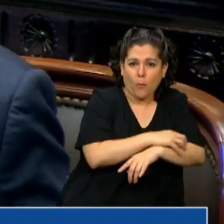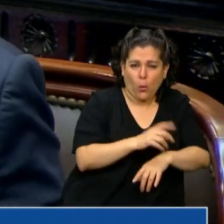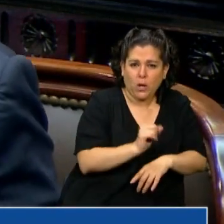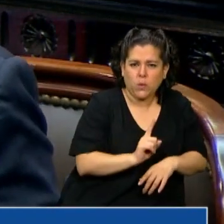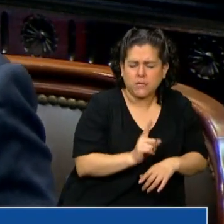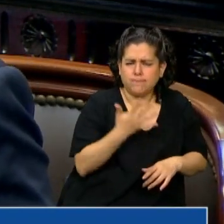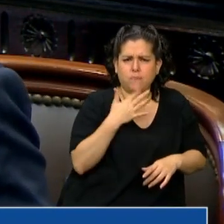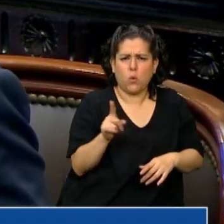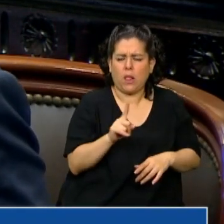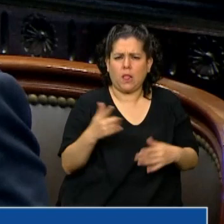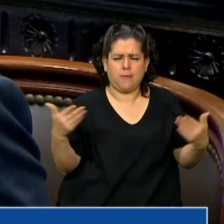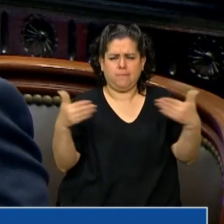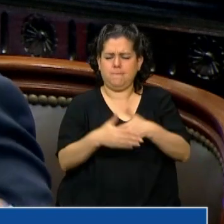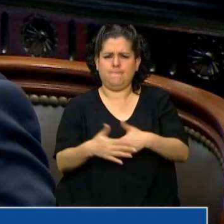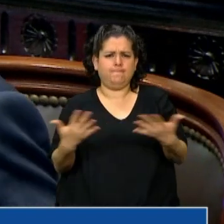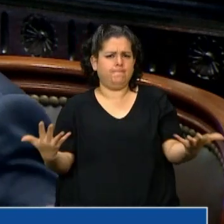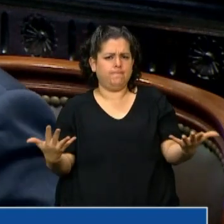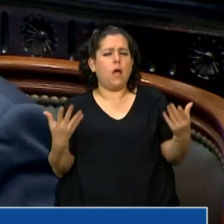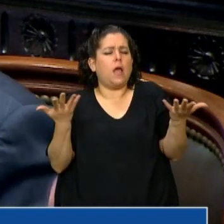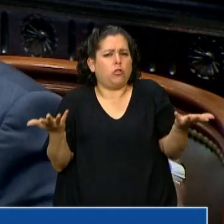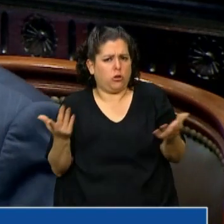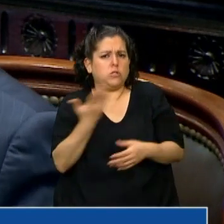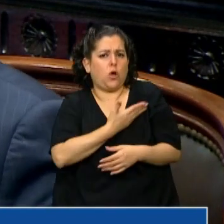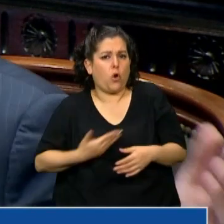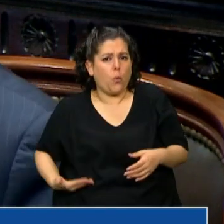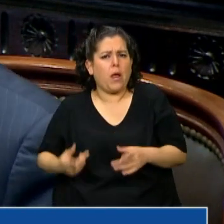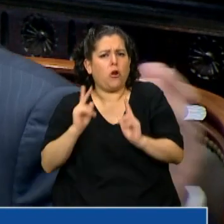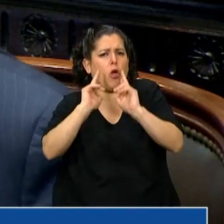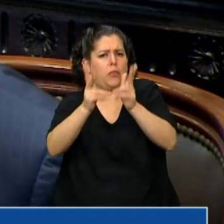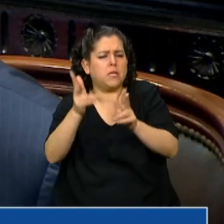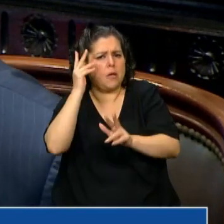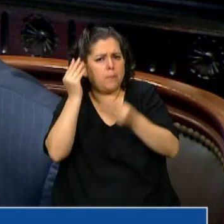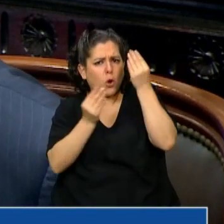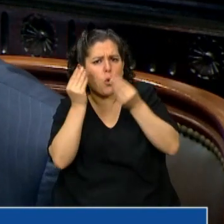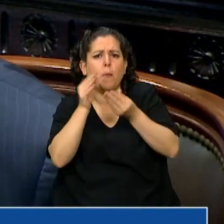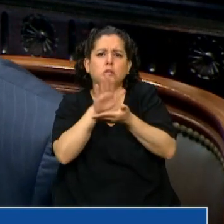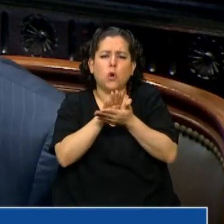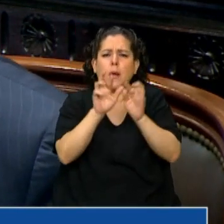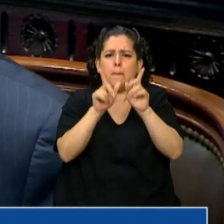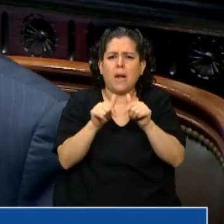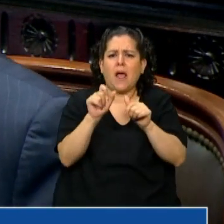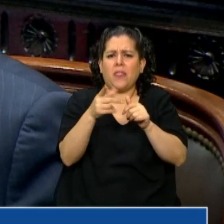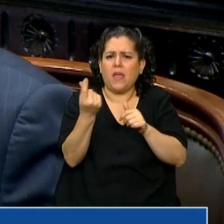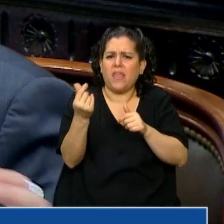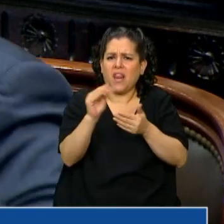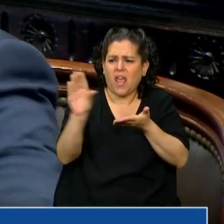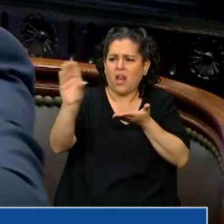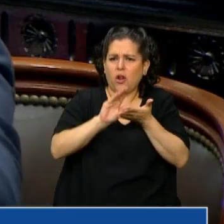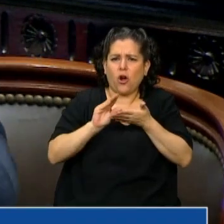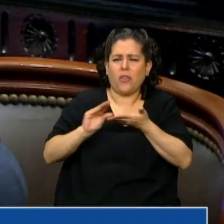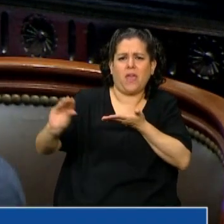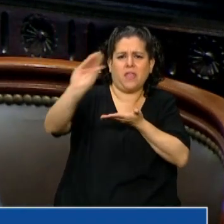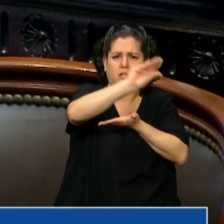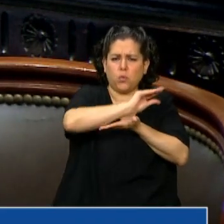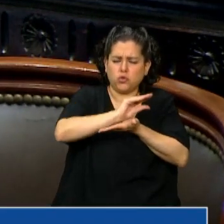Entonces, ¿en qué quedamos? El oficialismo dice que le preocupan las políticas de distribución, pero resulta que